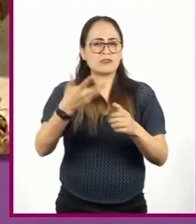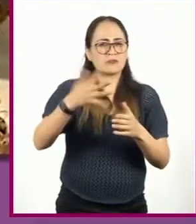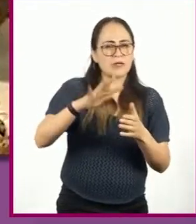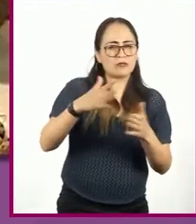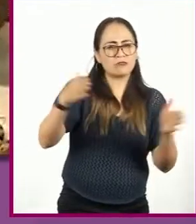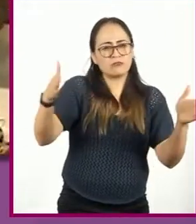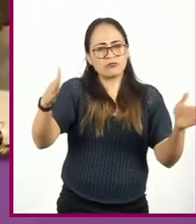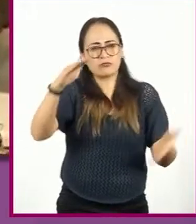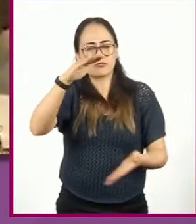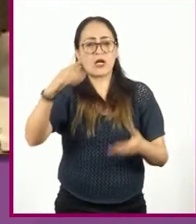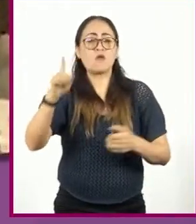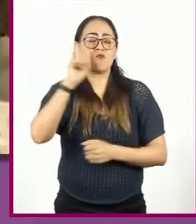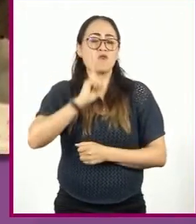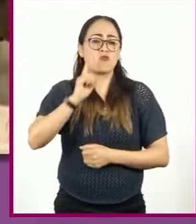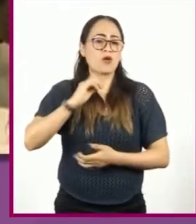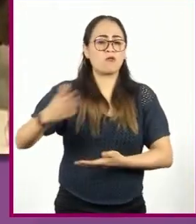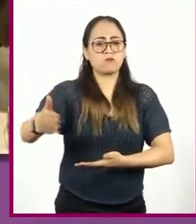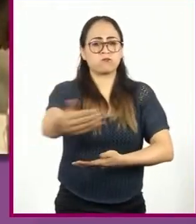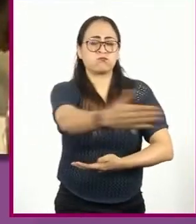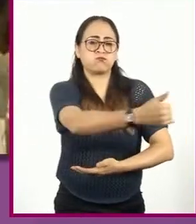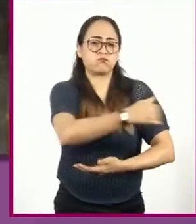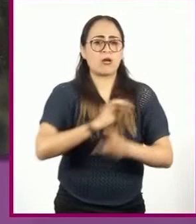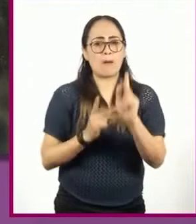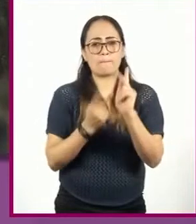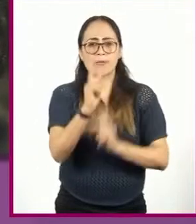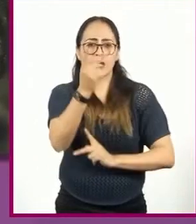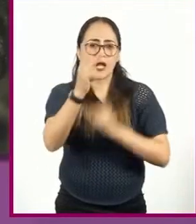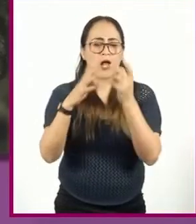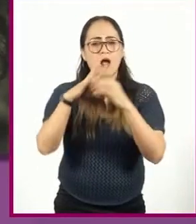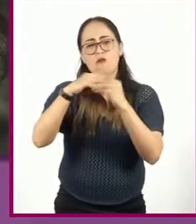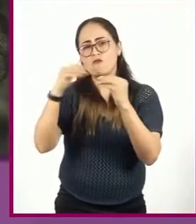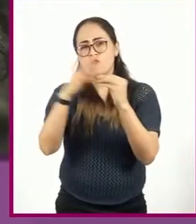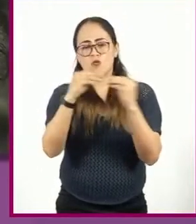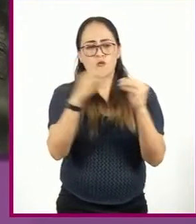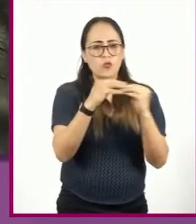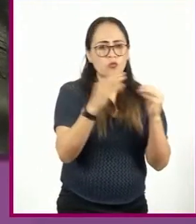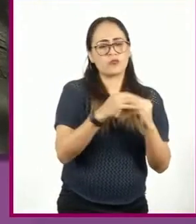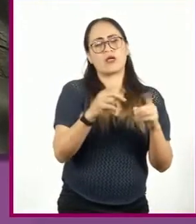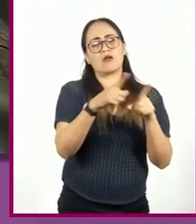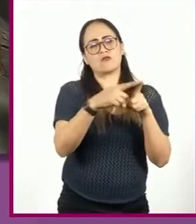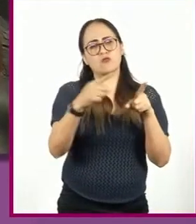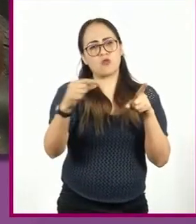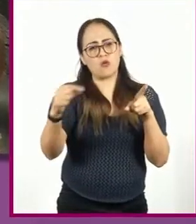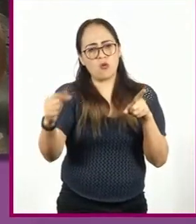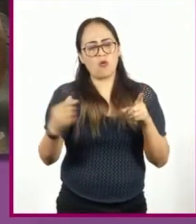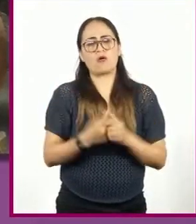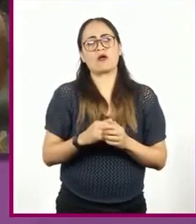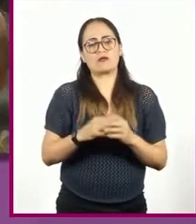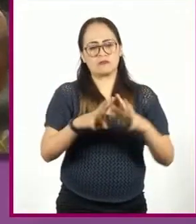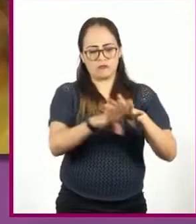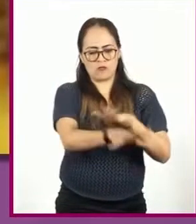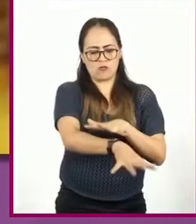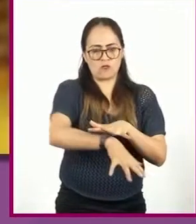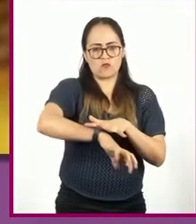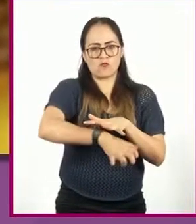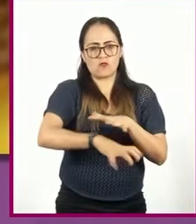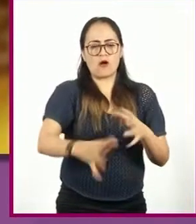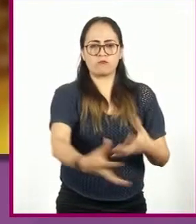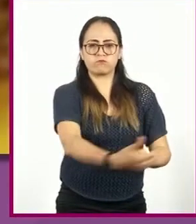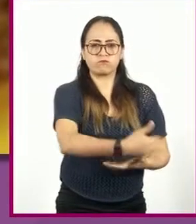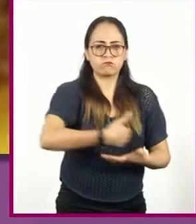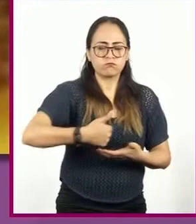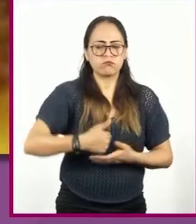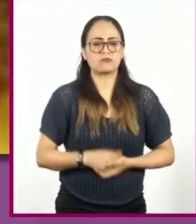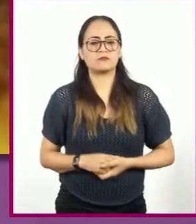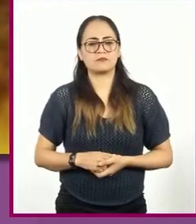recolectaban hierbas, frutos silvestres, hojas y raíces. En ese